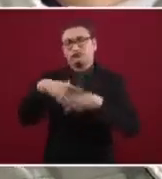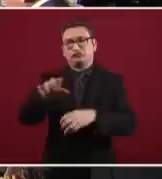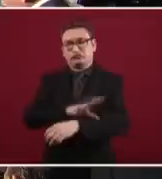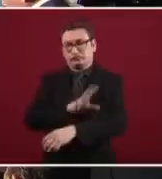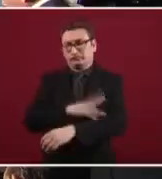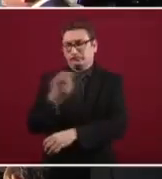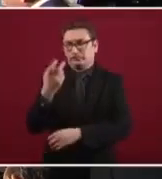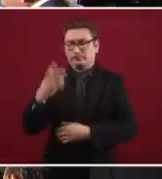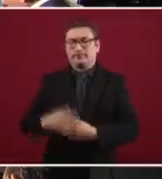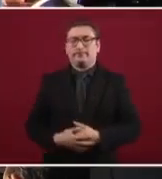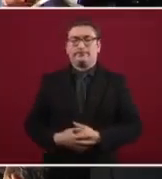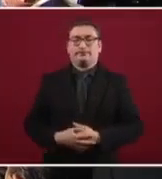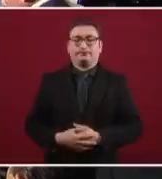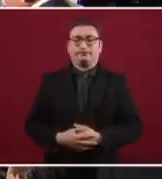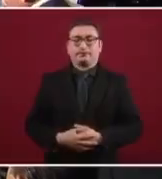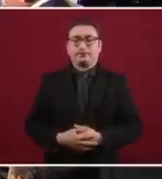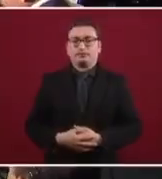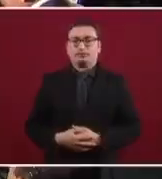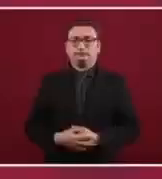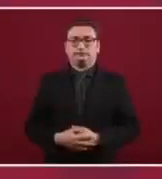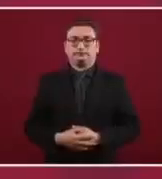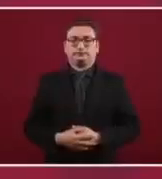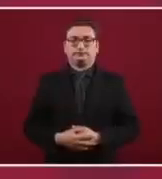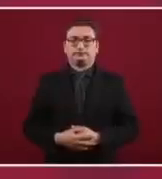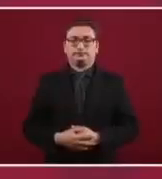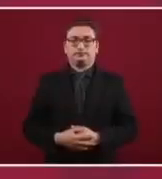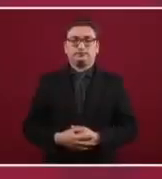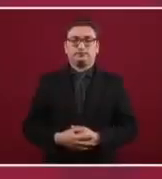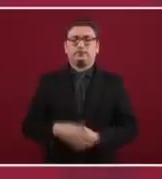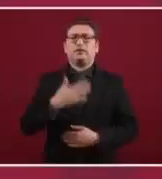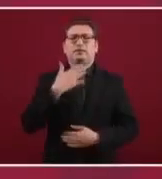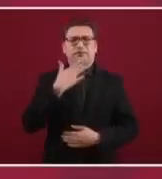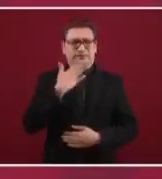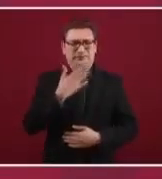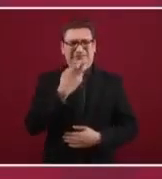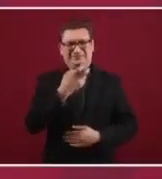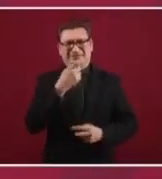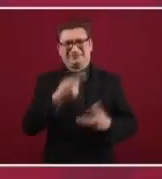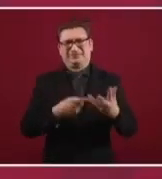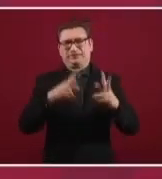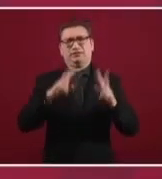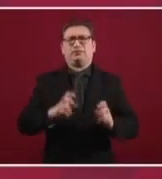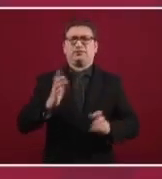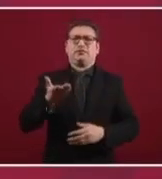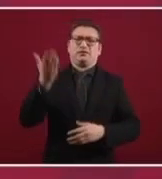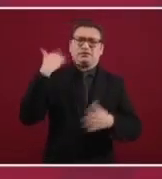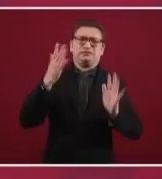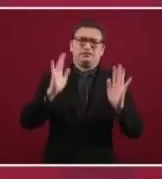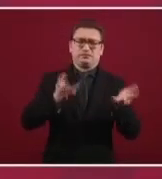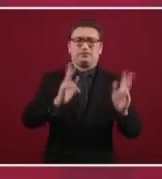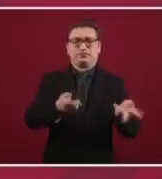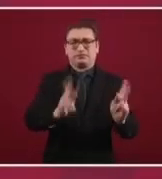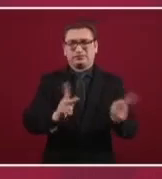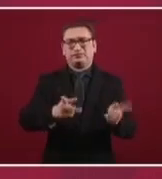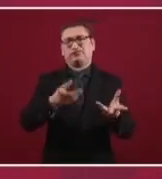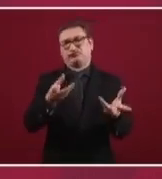presidente? Mire, ya hemos hablado bastante de este tema.